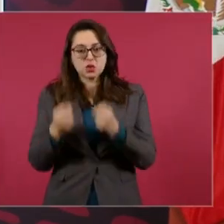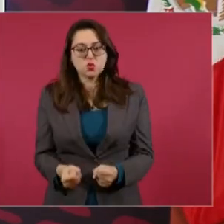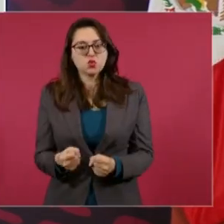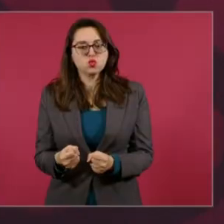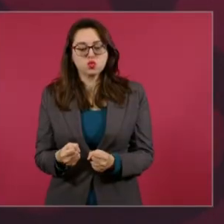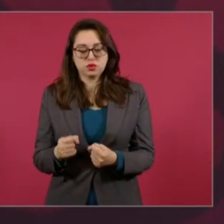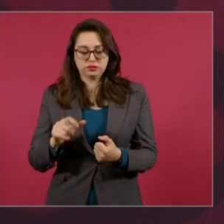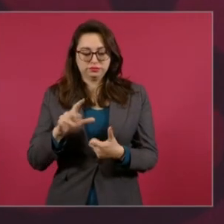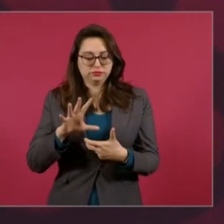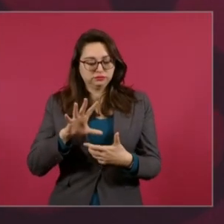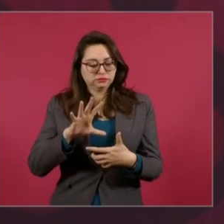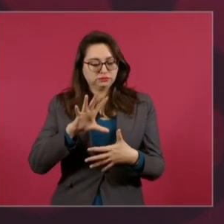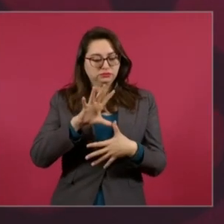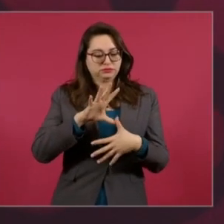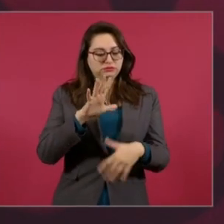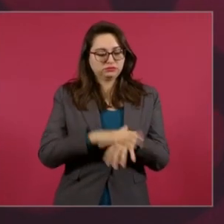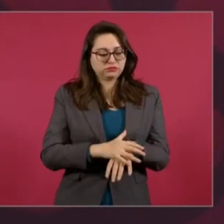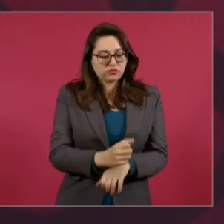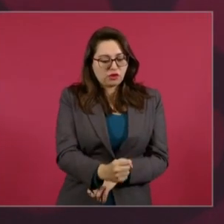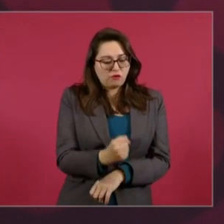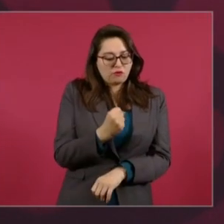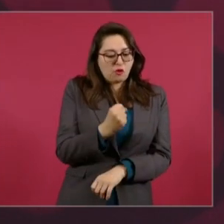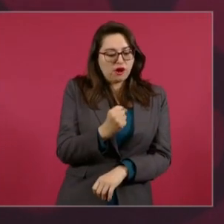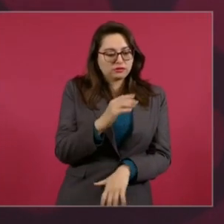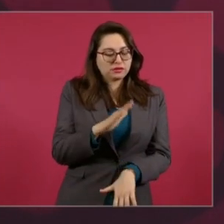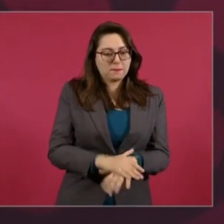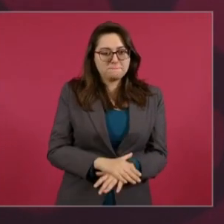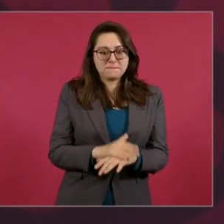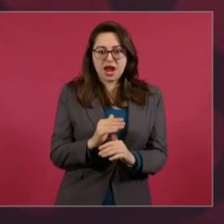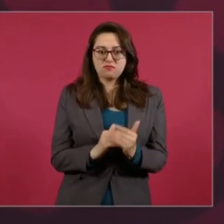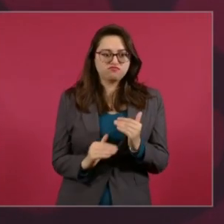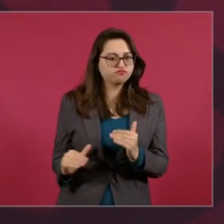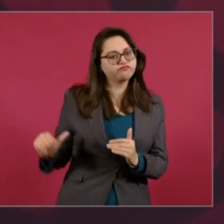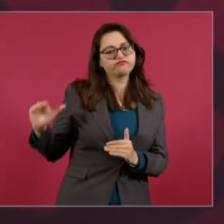como la región más importante del mundo.